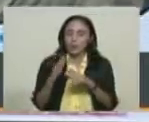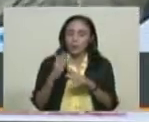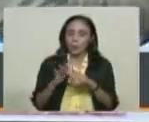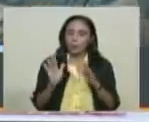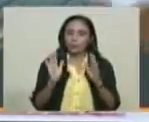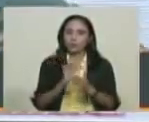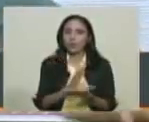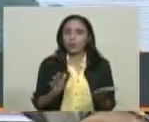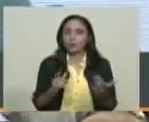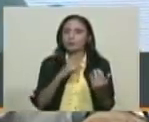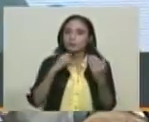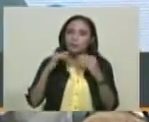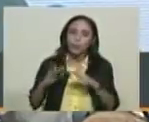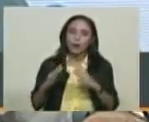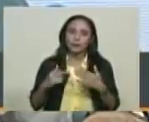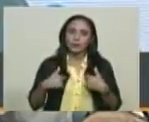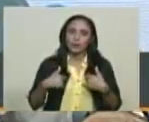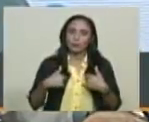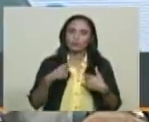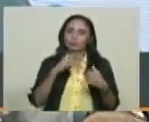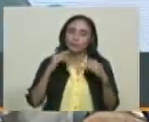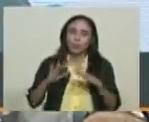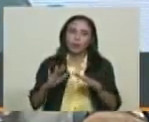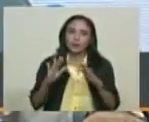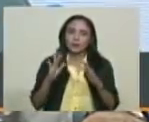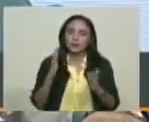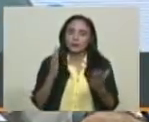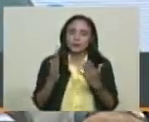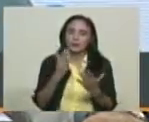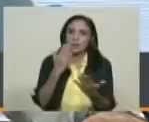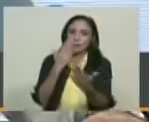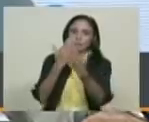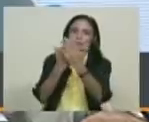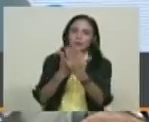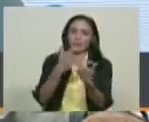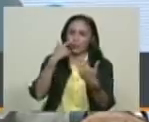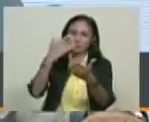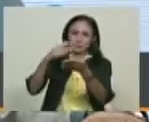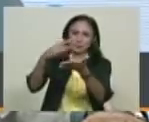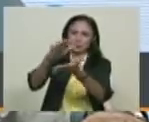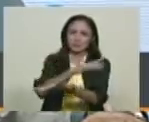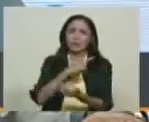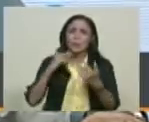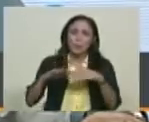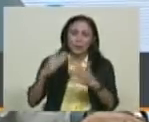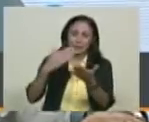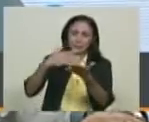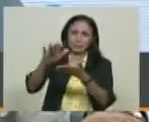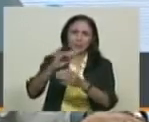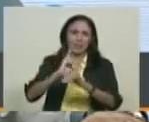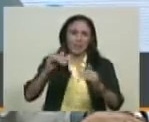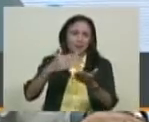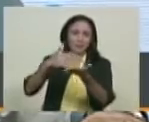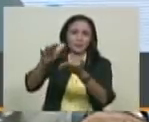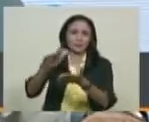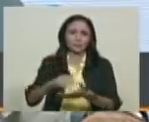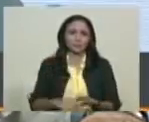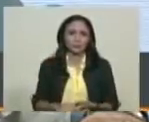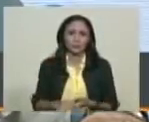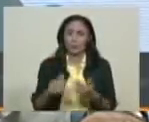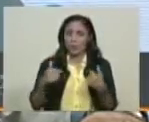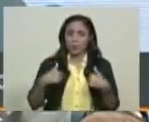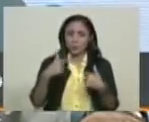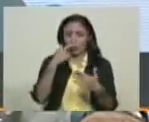Se acercó la muerte. Y le dije, vete muerte lejos, vete de aquí, porque